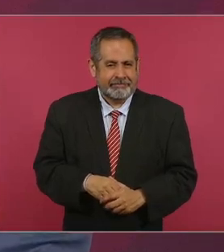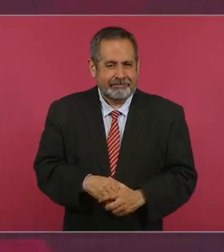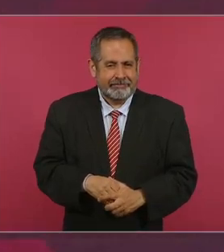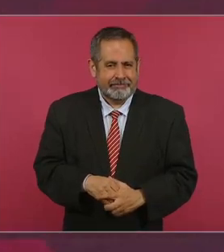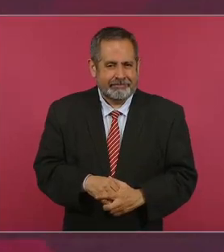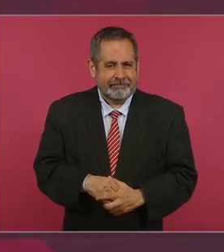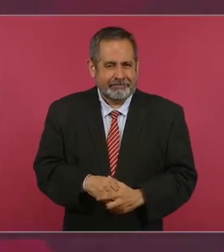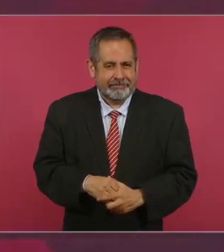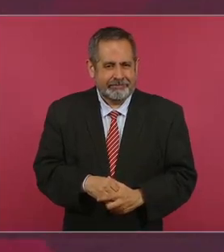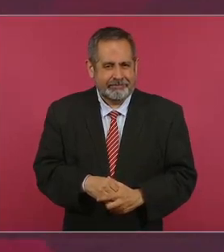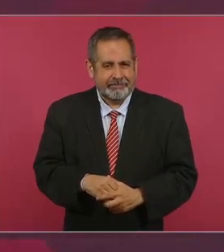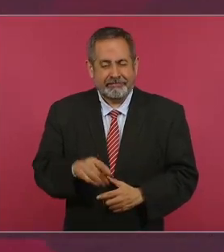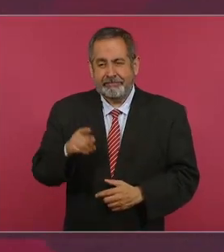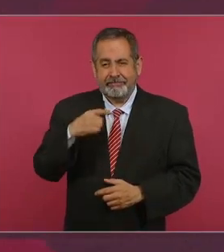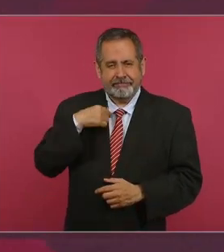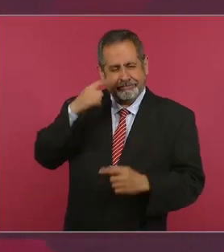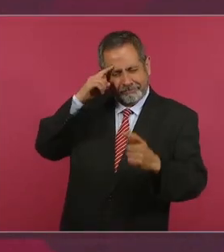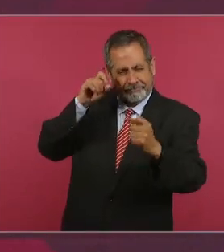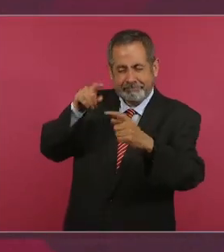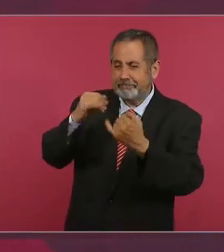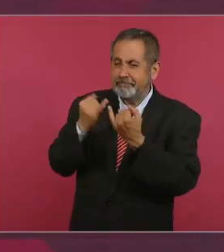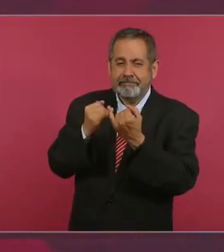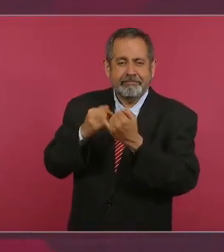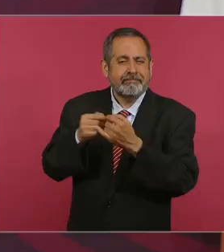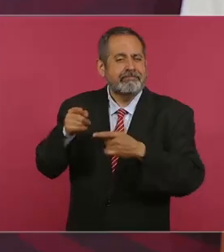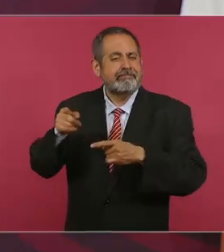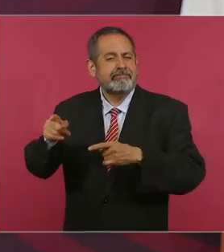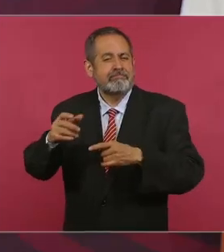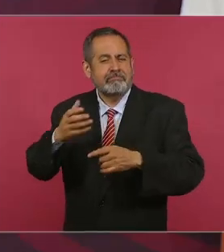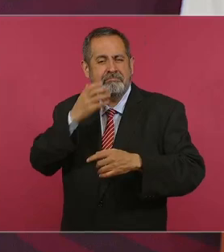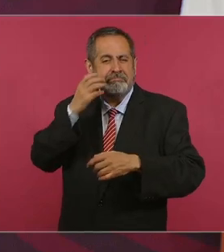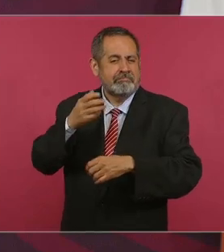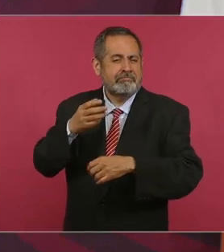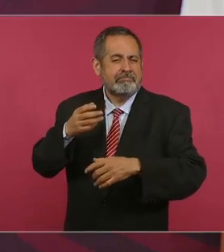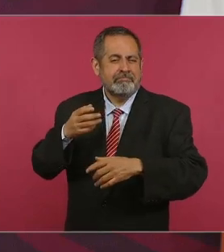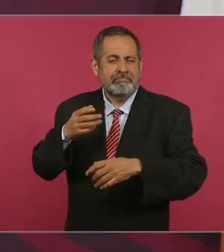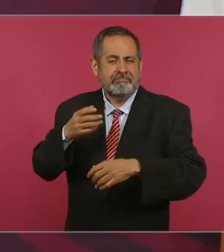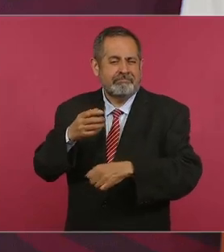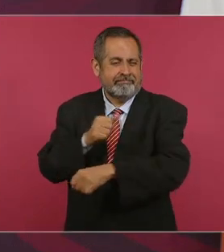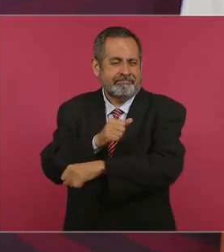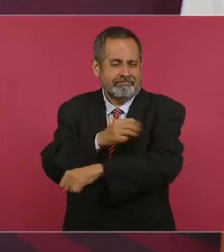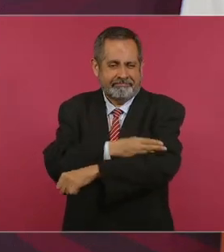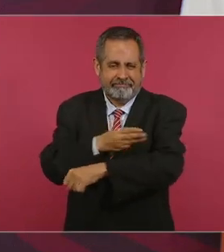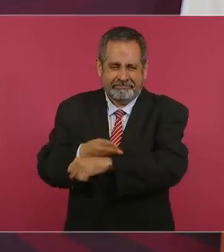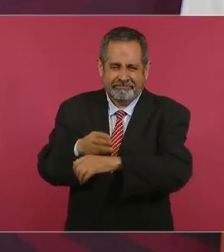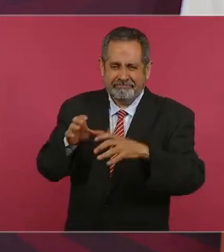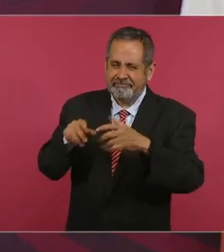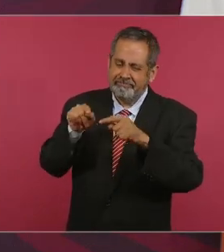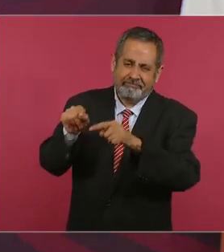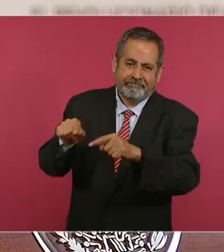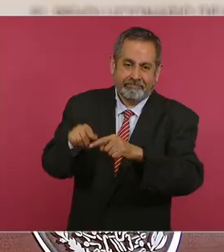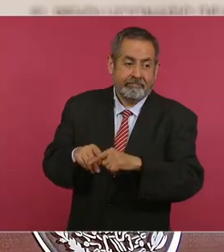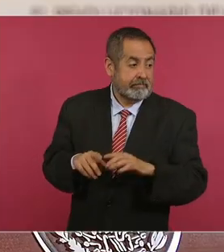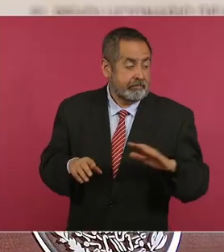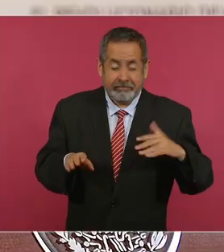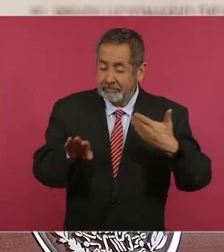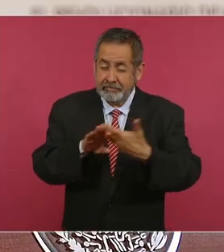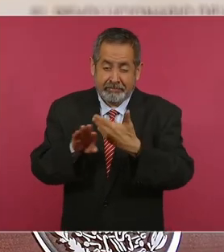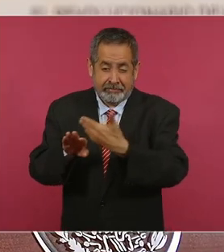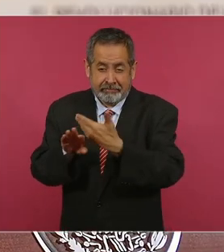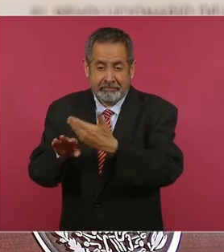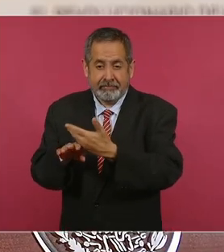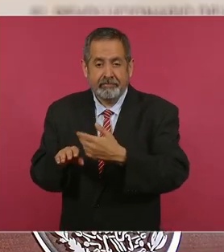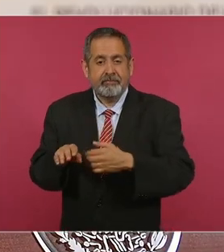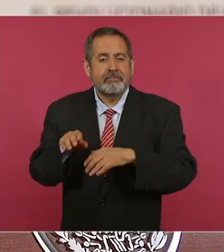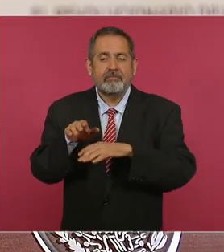de la democracia, el apóstol de la democracia. ¿Cómo lo fastidiaron con